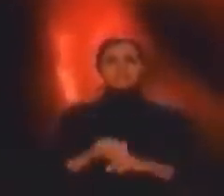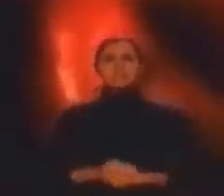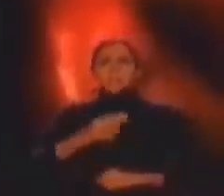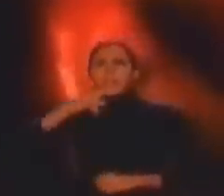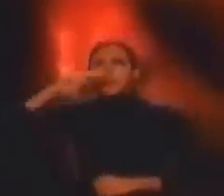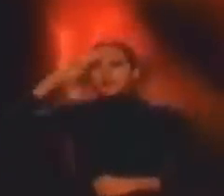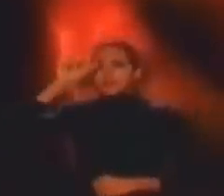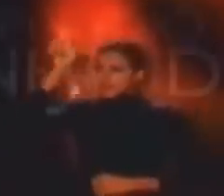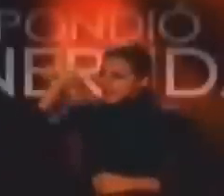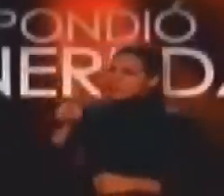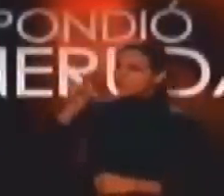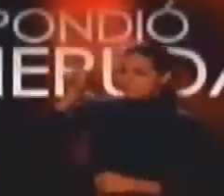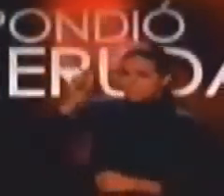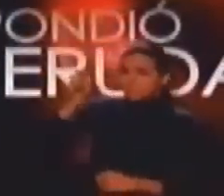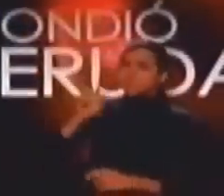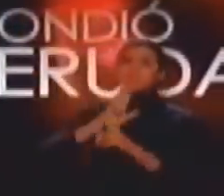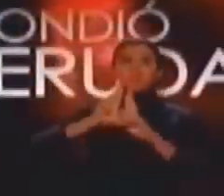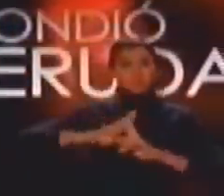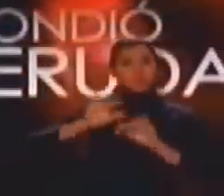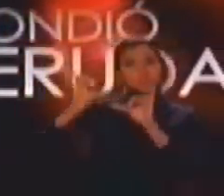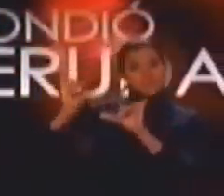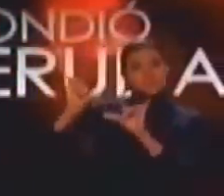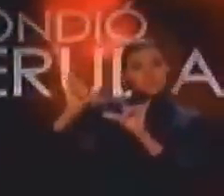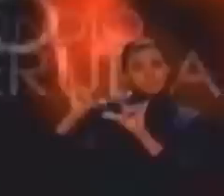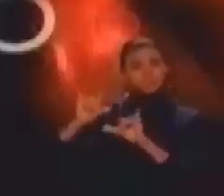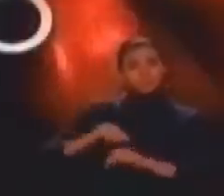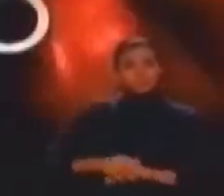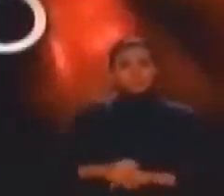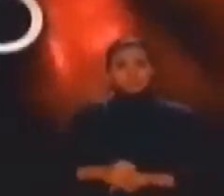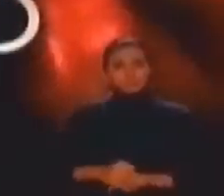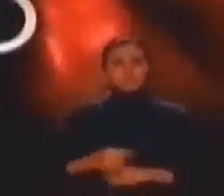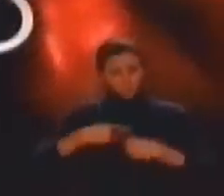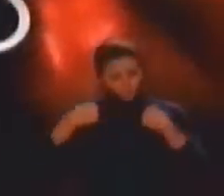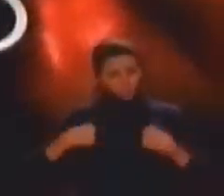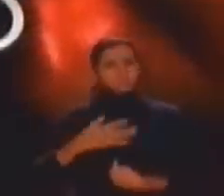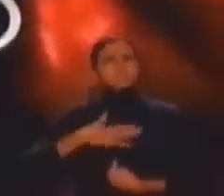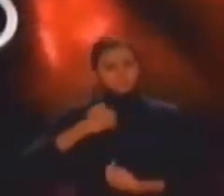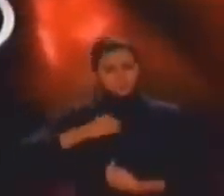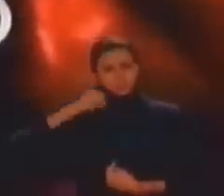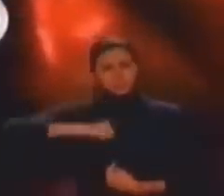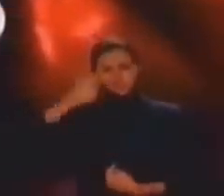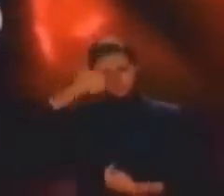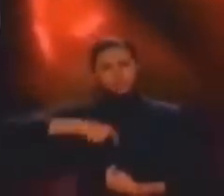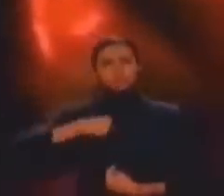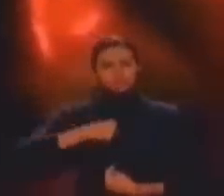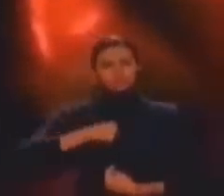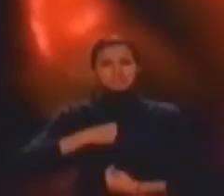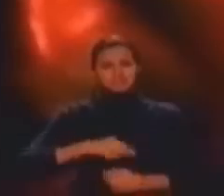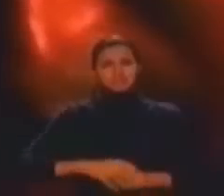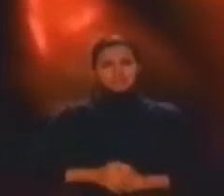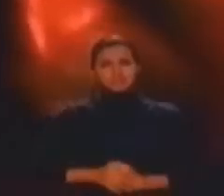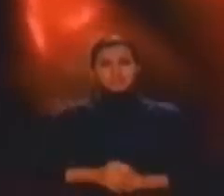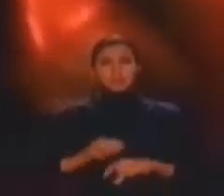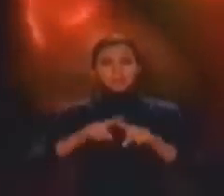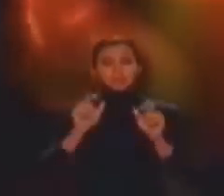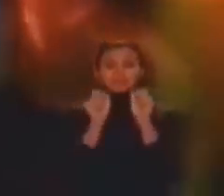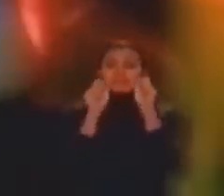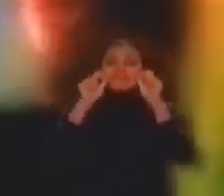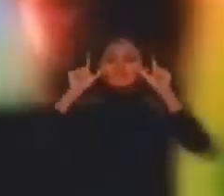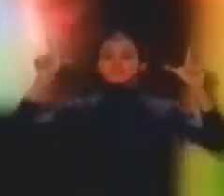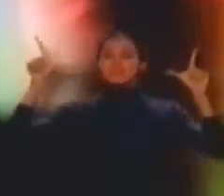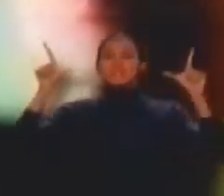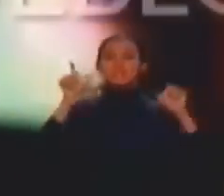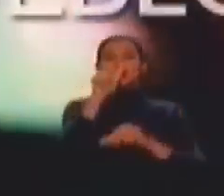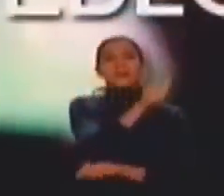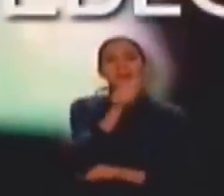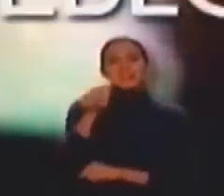Orando, ayuda a preguntarle a Neruda, padre, ¿eres tú? Y me respondió el mismo Neruda, desde el